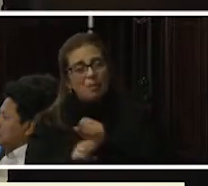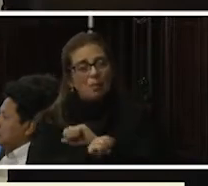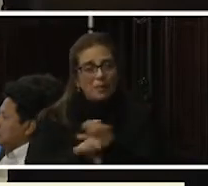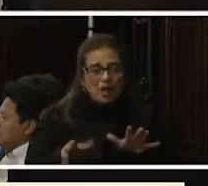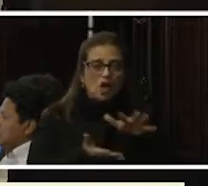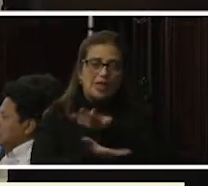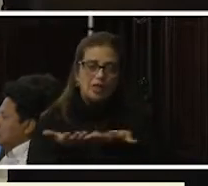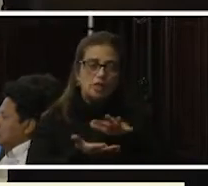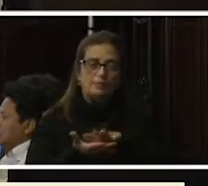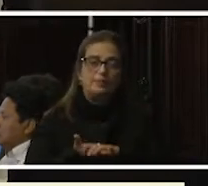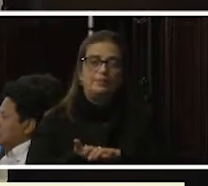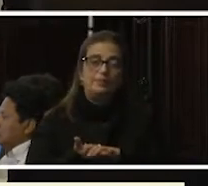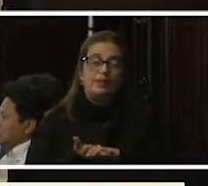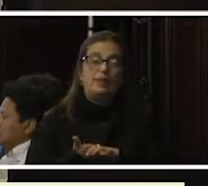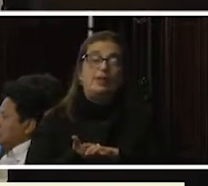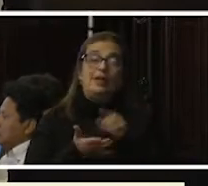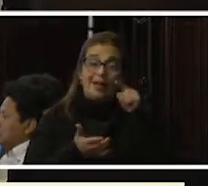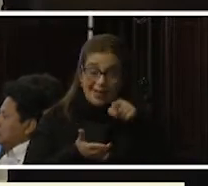territorio,